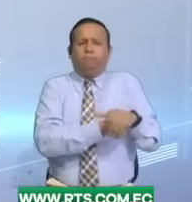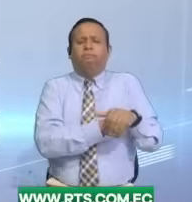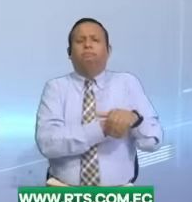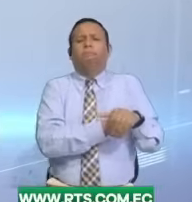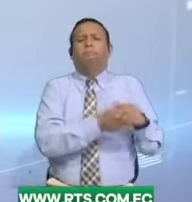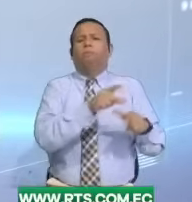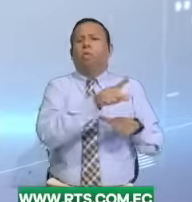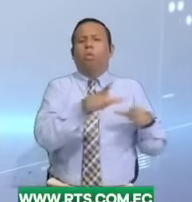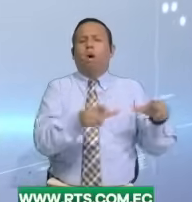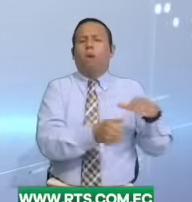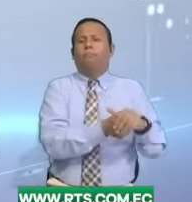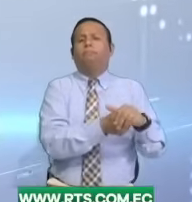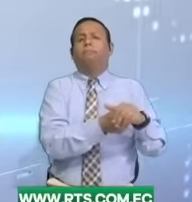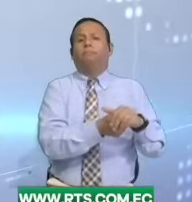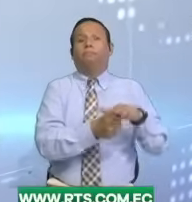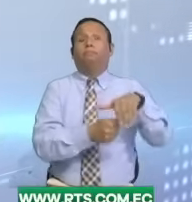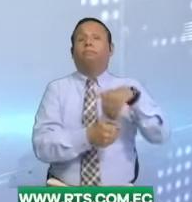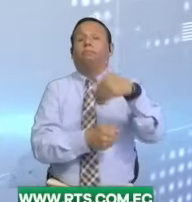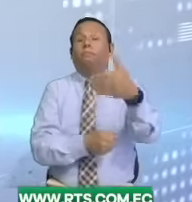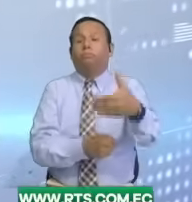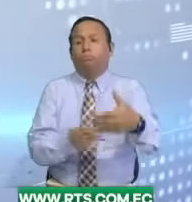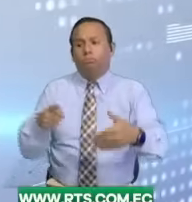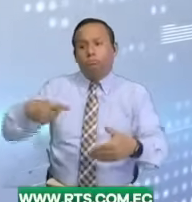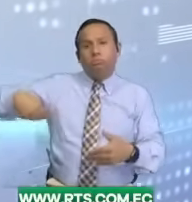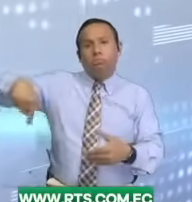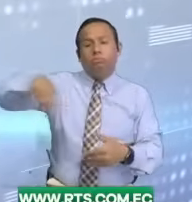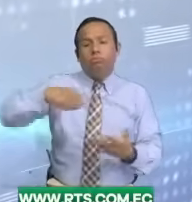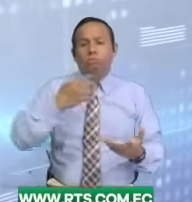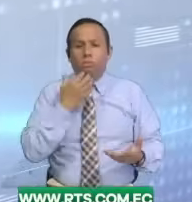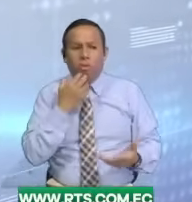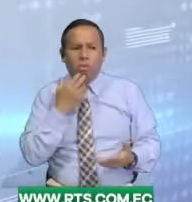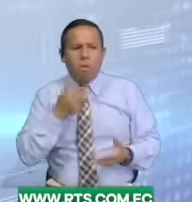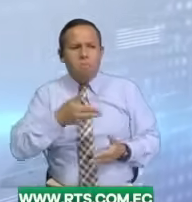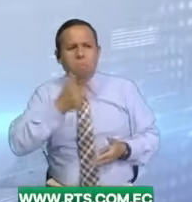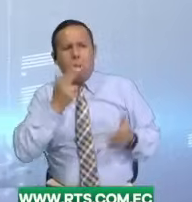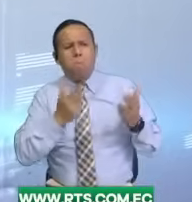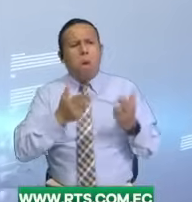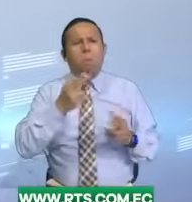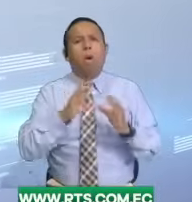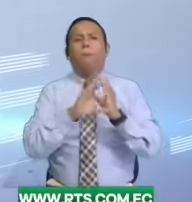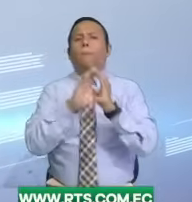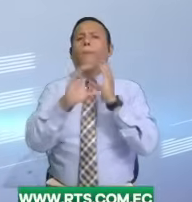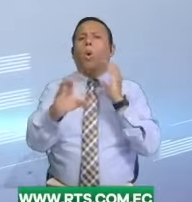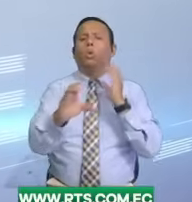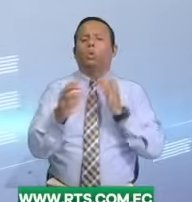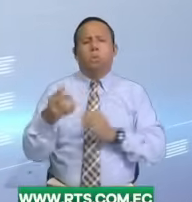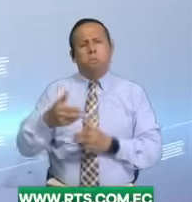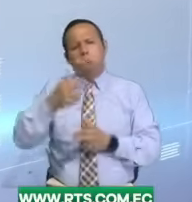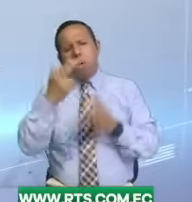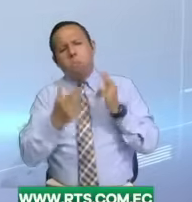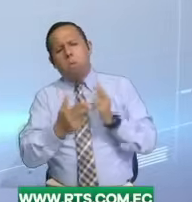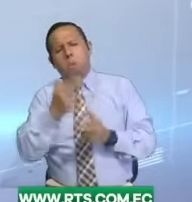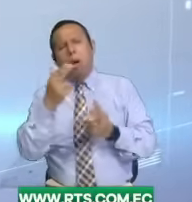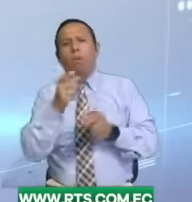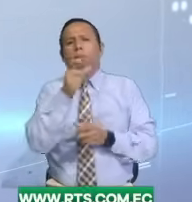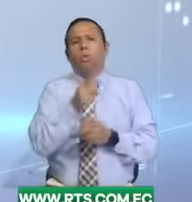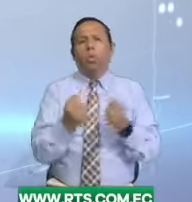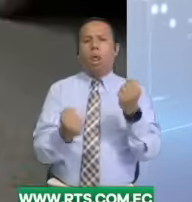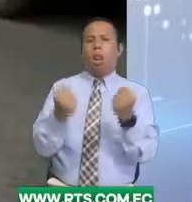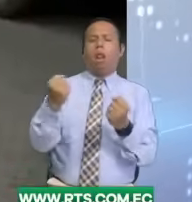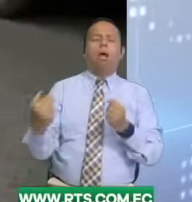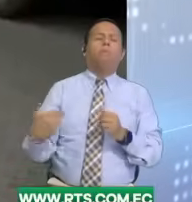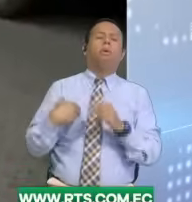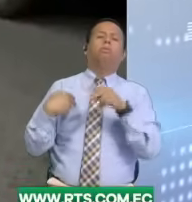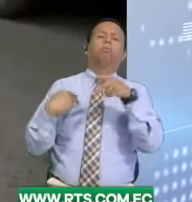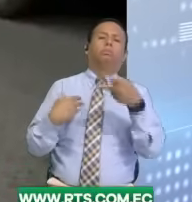del sector. Después del hecho, los antisociales también dispararon contra un bus interprovincial, dejando herido al chofer.